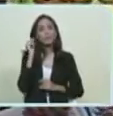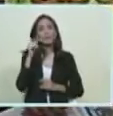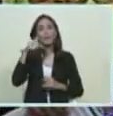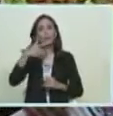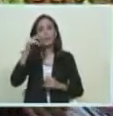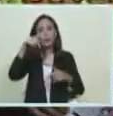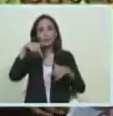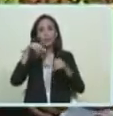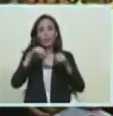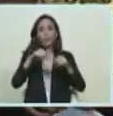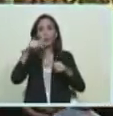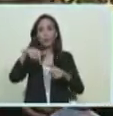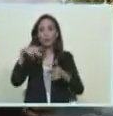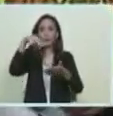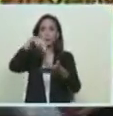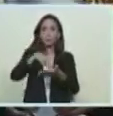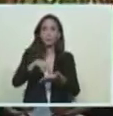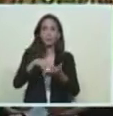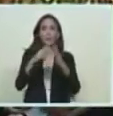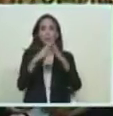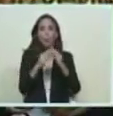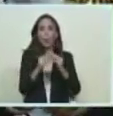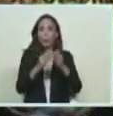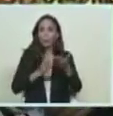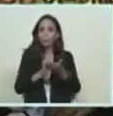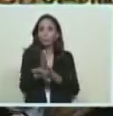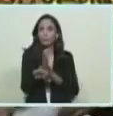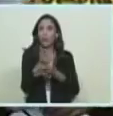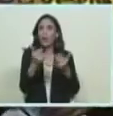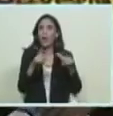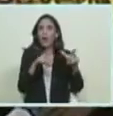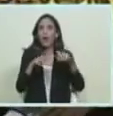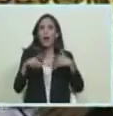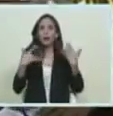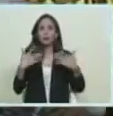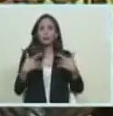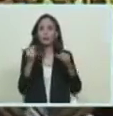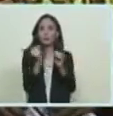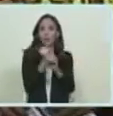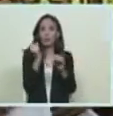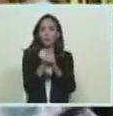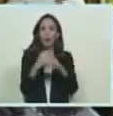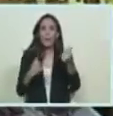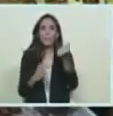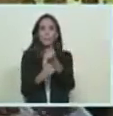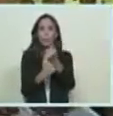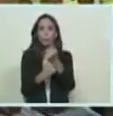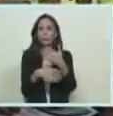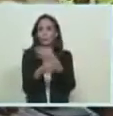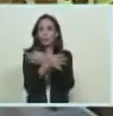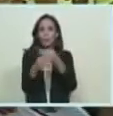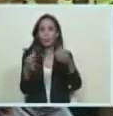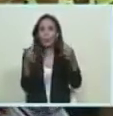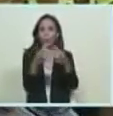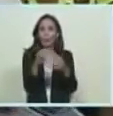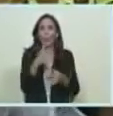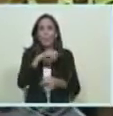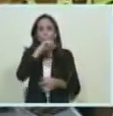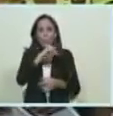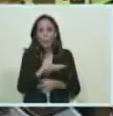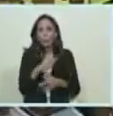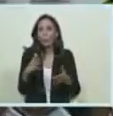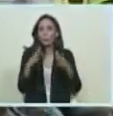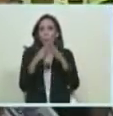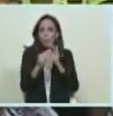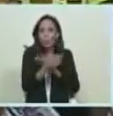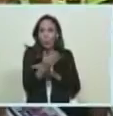voceros institucionales y los voceros brigadistas. Estamos aquí apoyando esta brigada, muy excelente, me gustó, nos